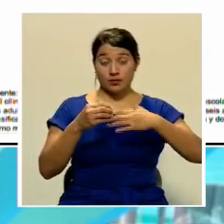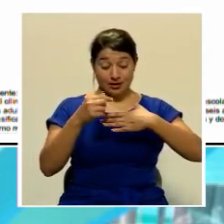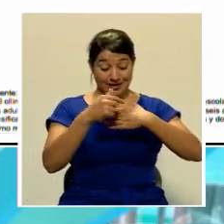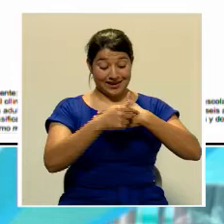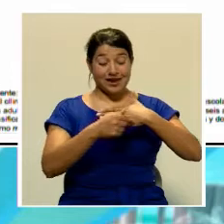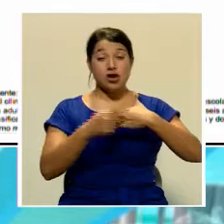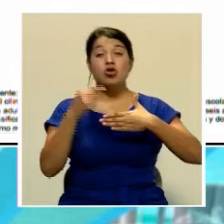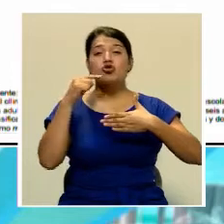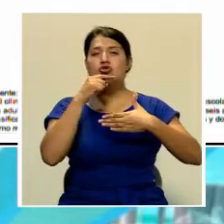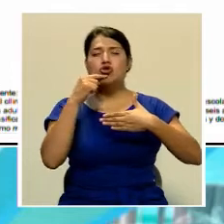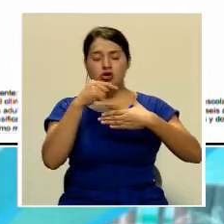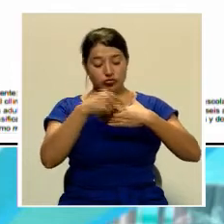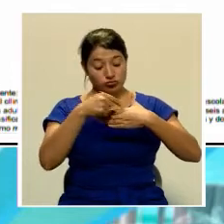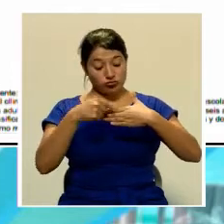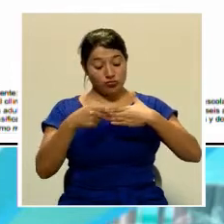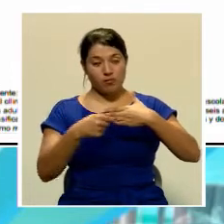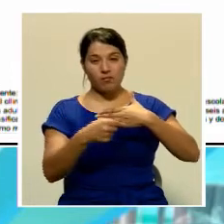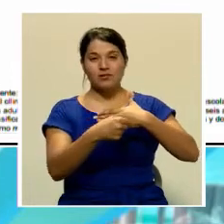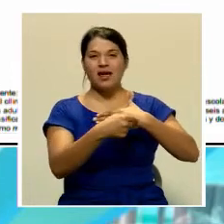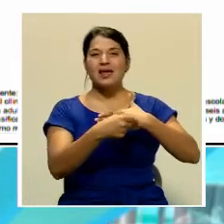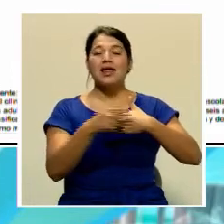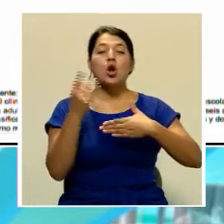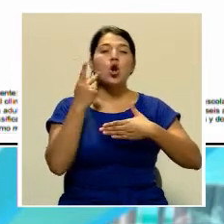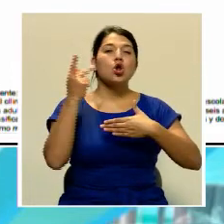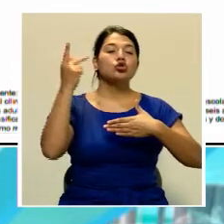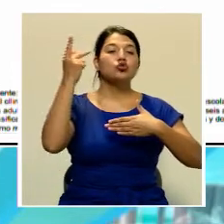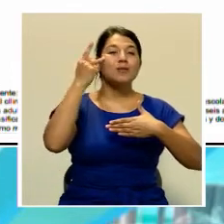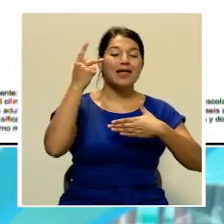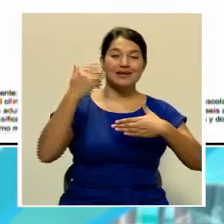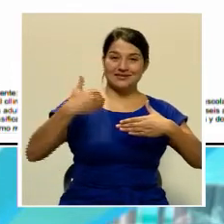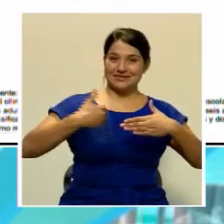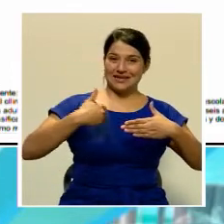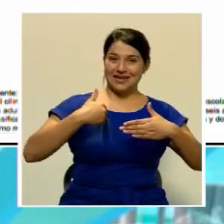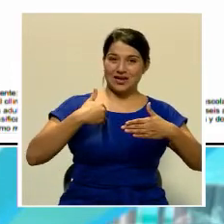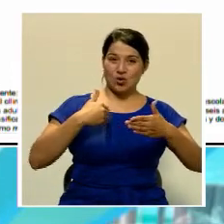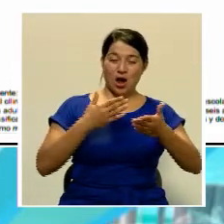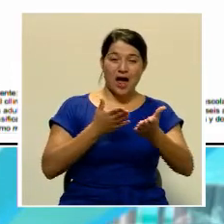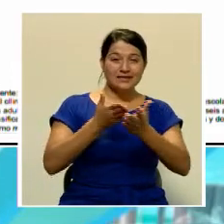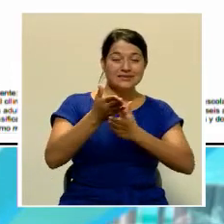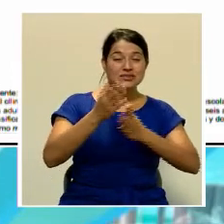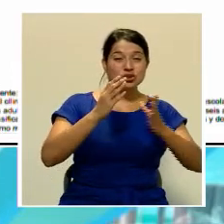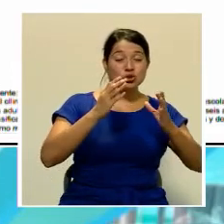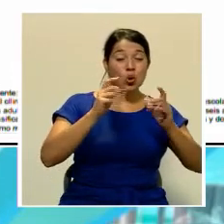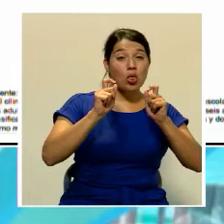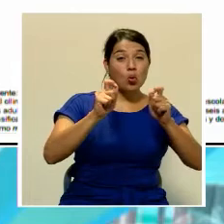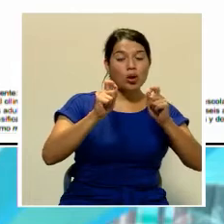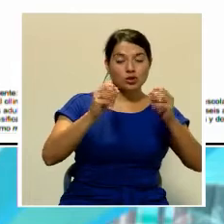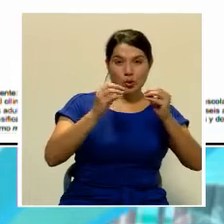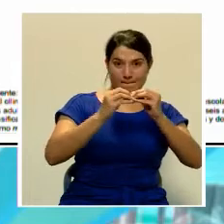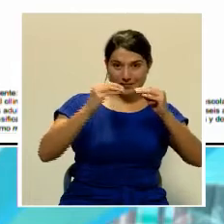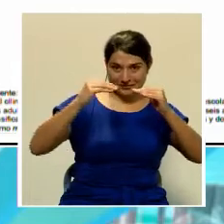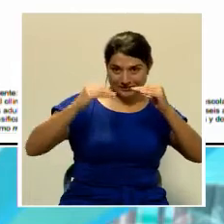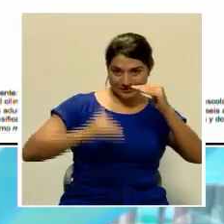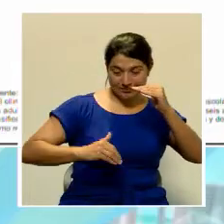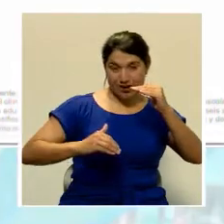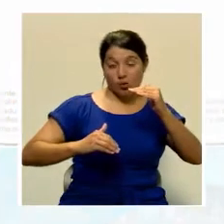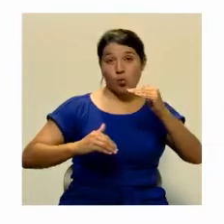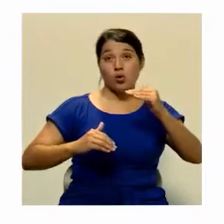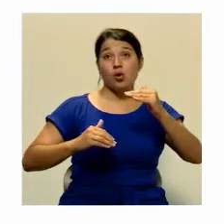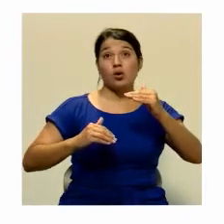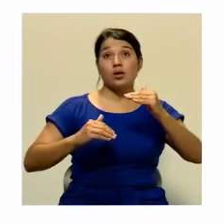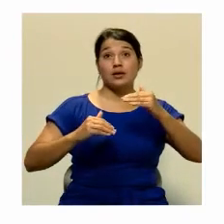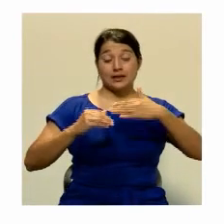bajo. Y ven que está prácticamente en toda la periferia o todo lo que rodea la gran región central. Y el azul